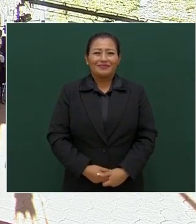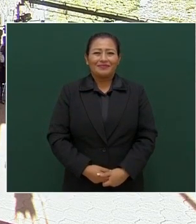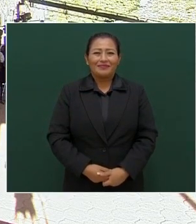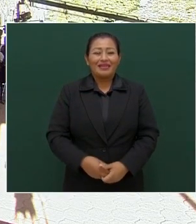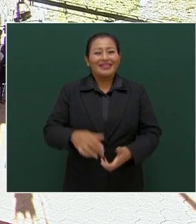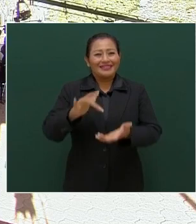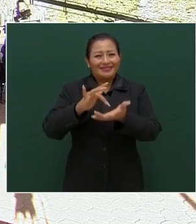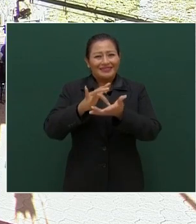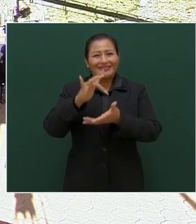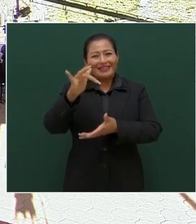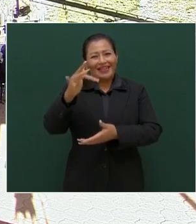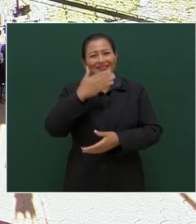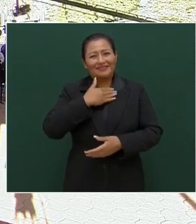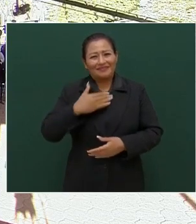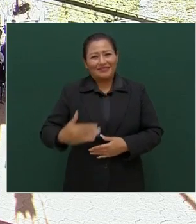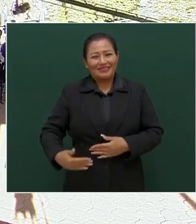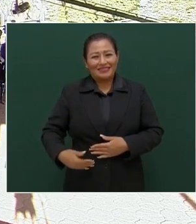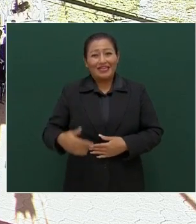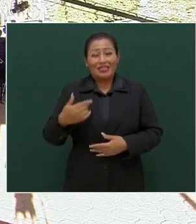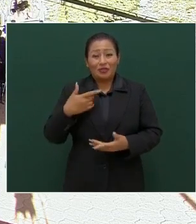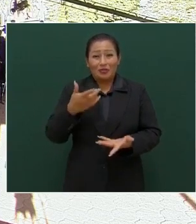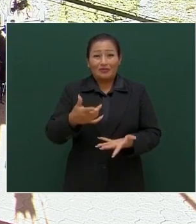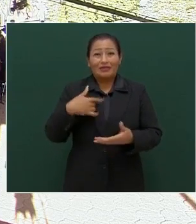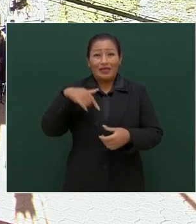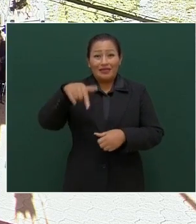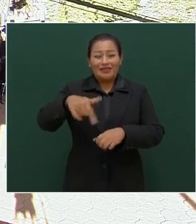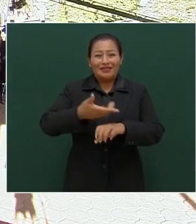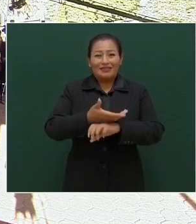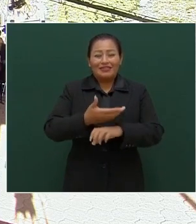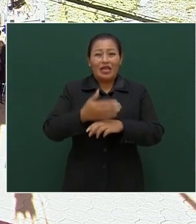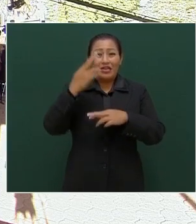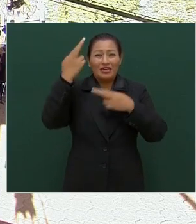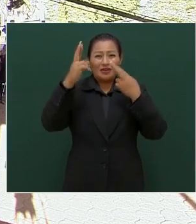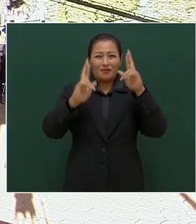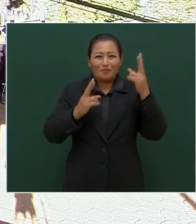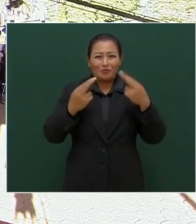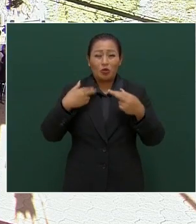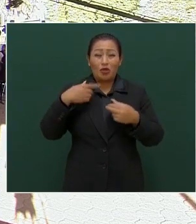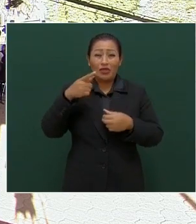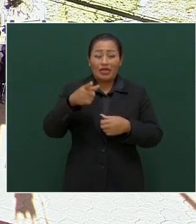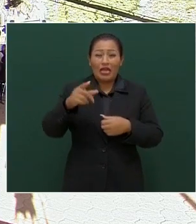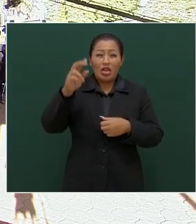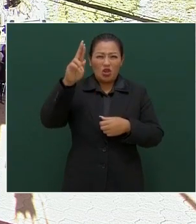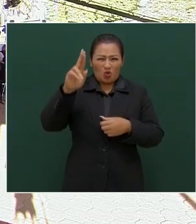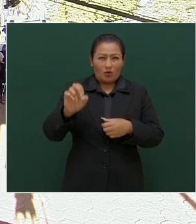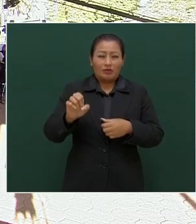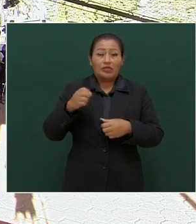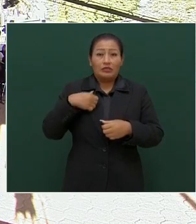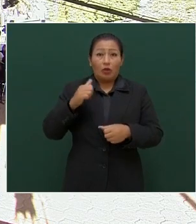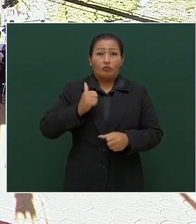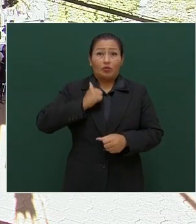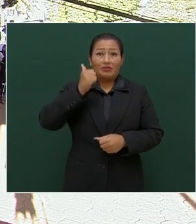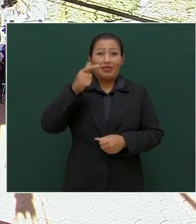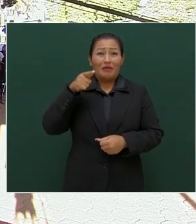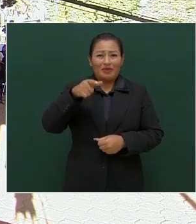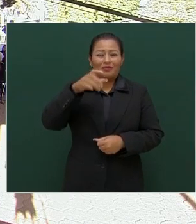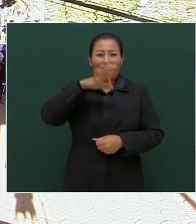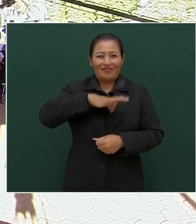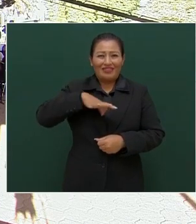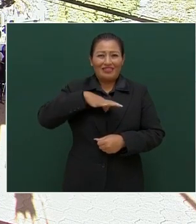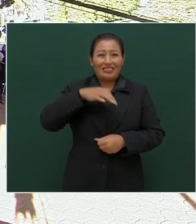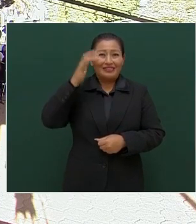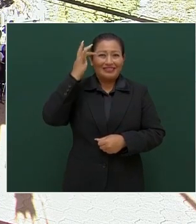Sí, gracias, señor presidente. Demián Duarte, de Sonora Power, la revolución que llegó del norte. Bueno, aprovechar para felicitarle por